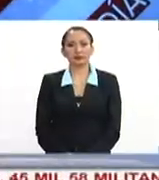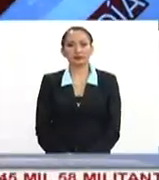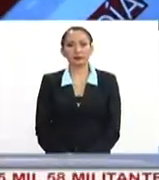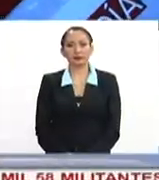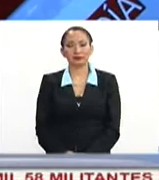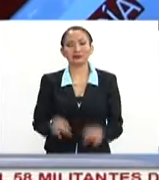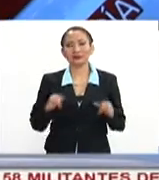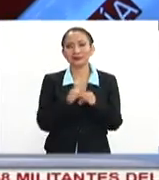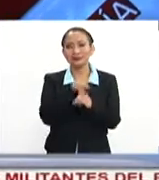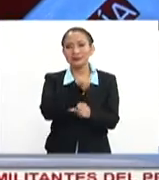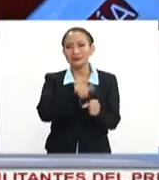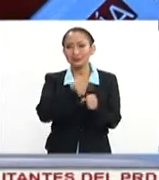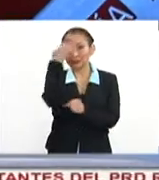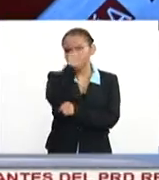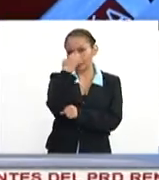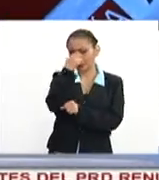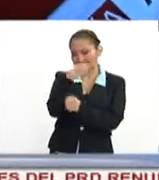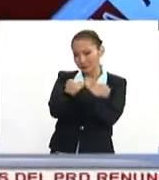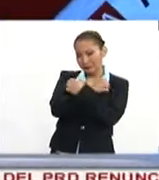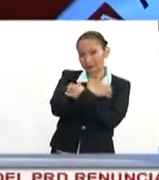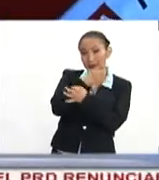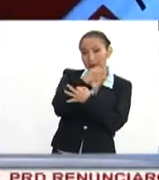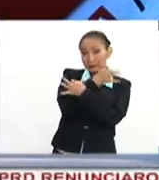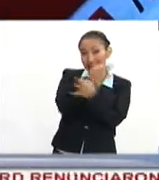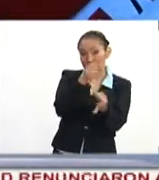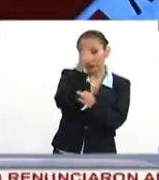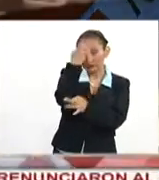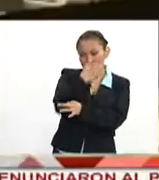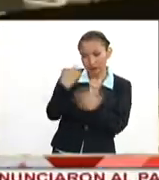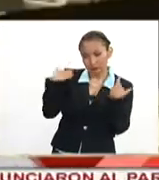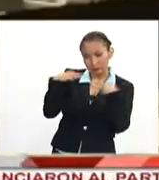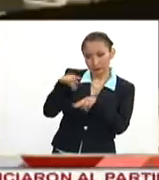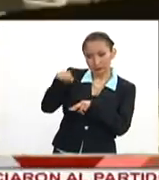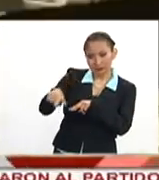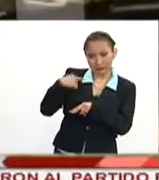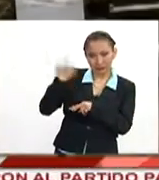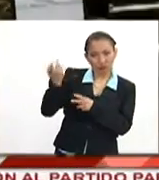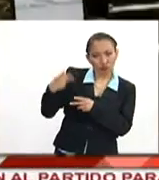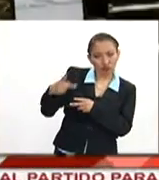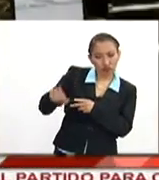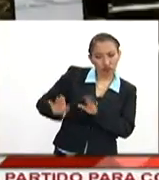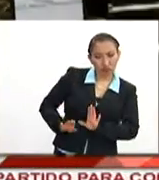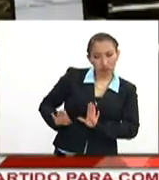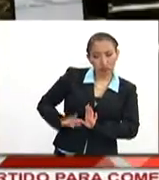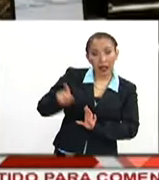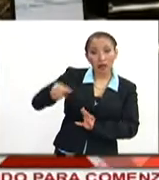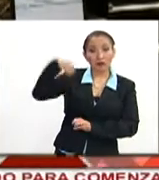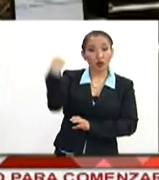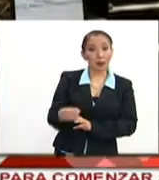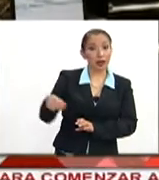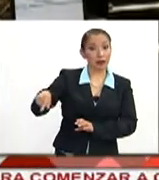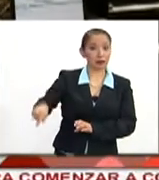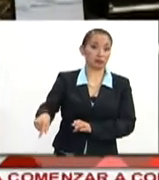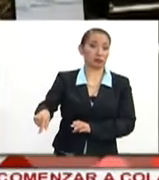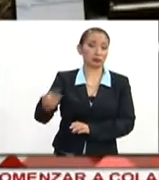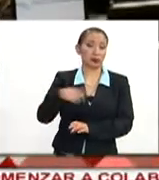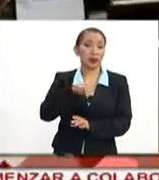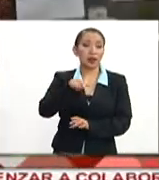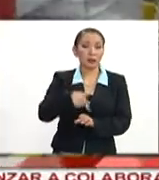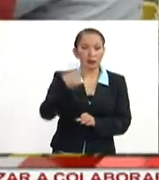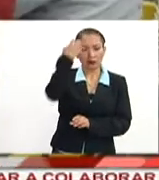Y el Instituto Nacional para la Evaluación de la Educación informó que la evaluación docente del desempeño será de carácter obligatorio.